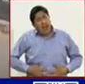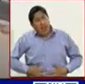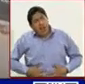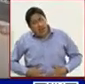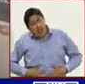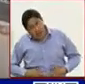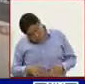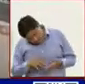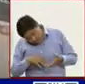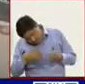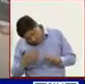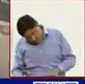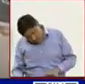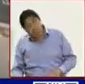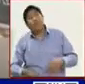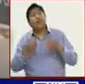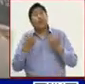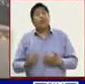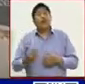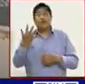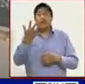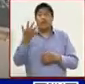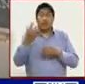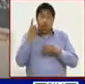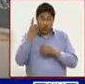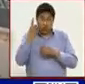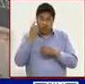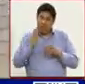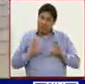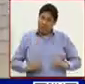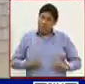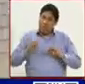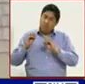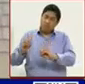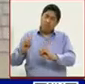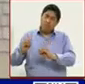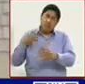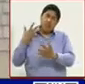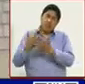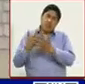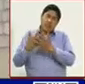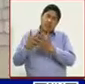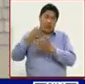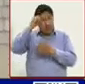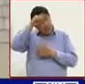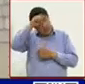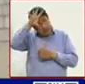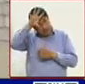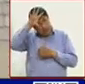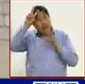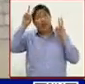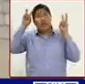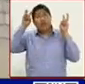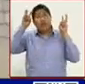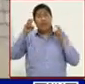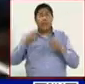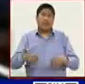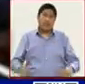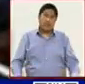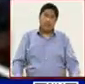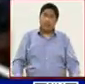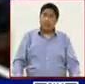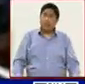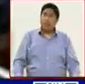la muerte. Ahora uno de los presuntos autores fue enviado con detención preventiva al penal de Morros Blancos por el delito de homicidio.